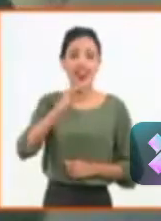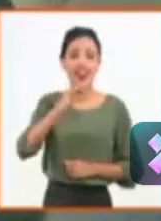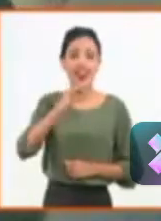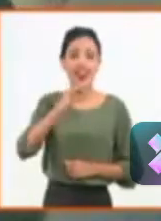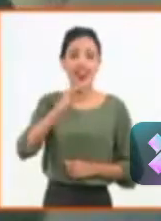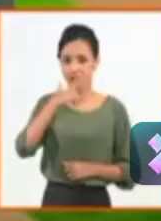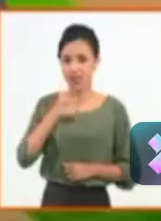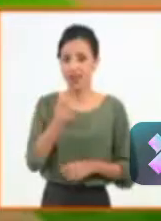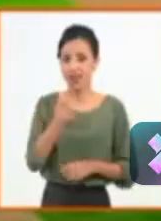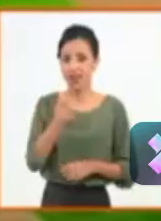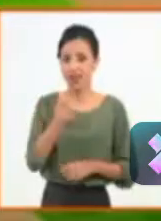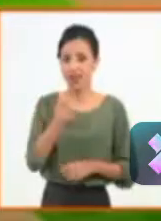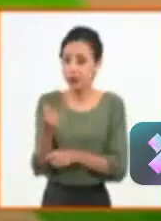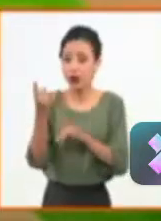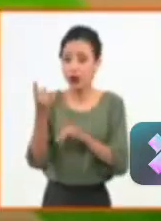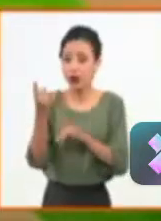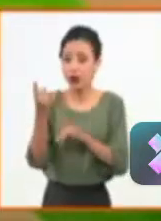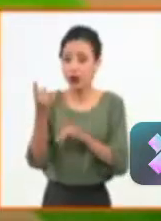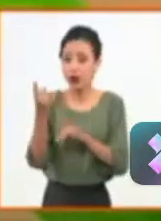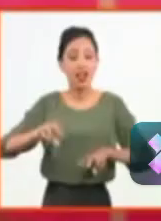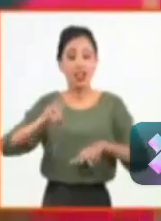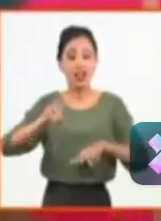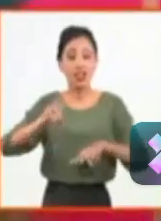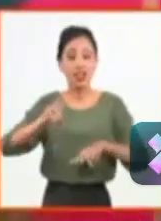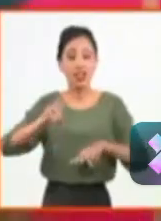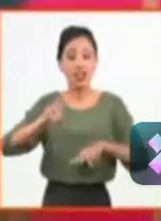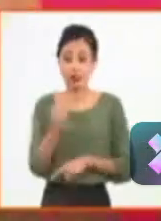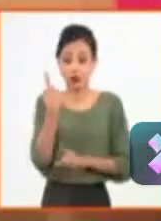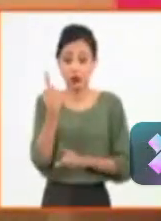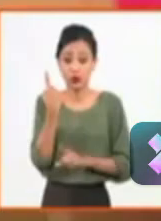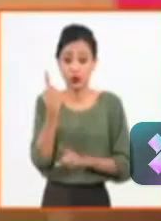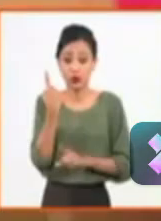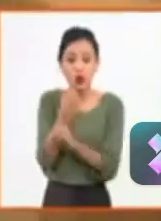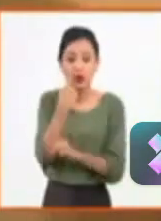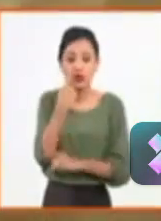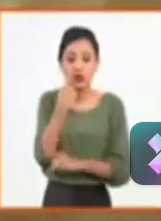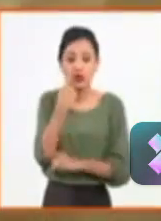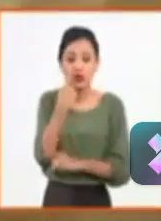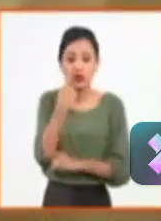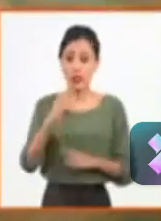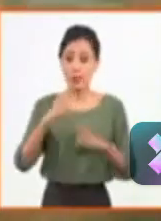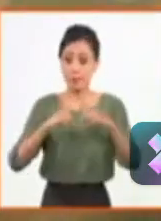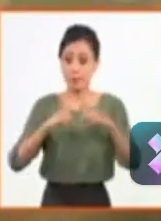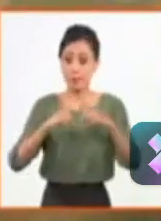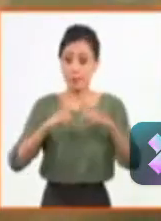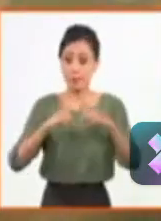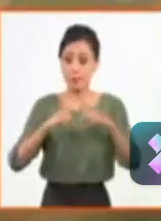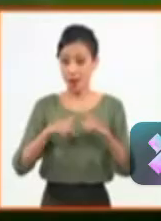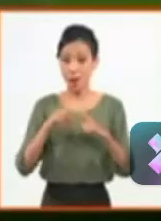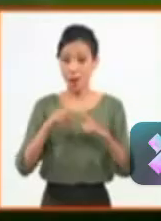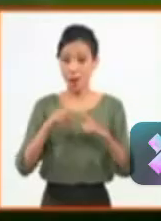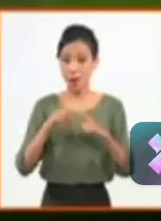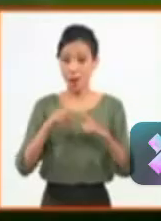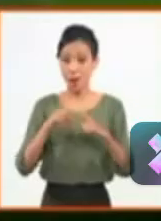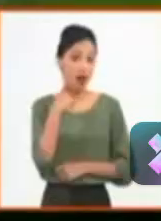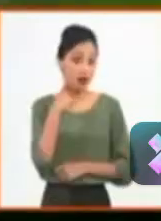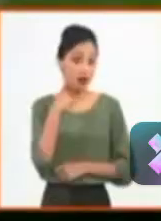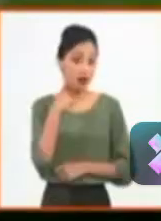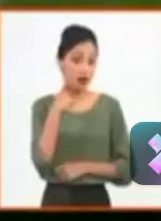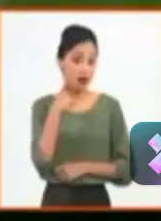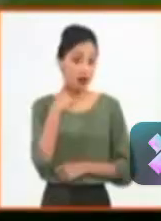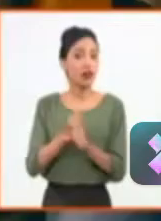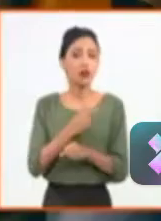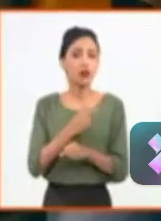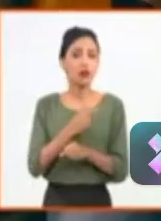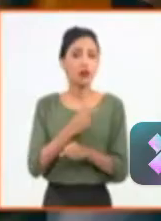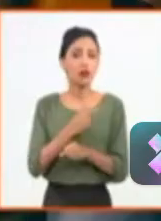Facultad de Biología, a quien conocimos en el IPK ya hace más de un año precisamente, haciendo voluntariamente, ella y otros